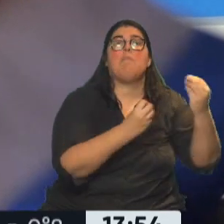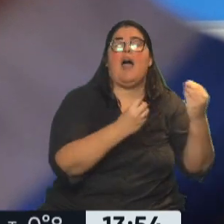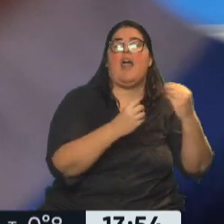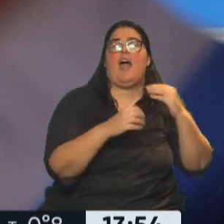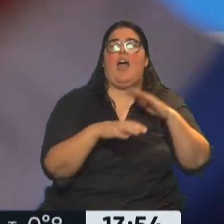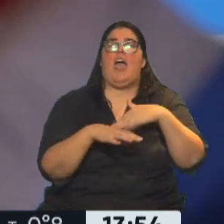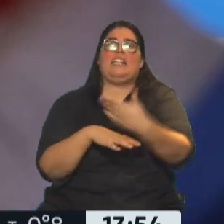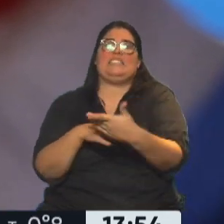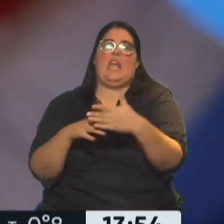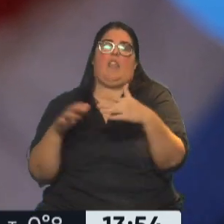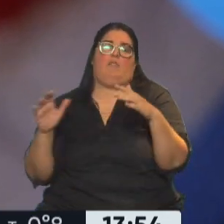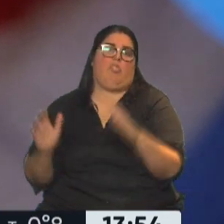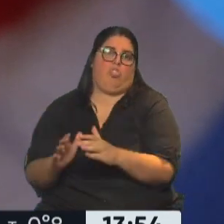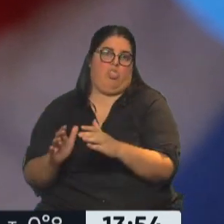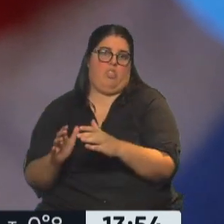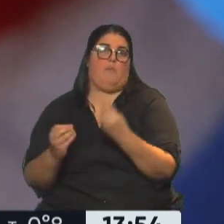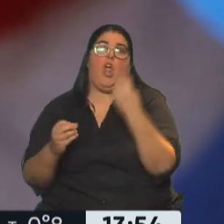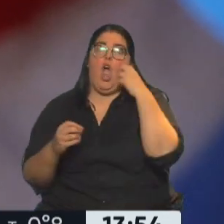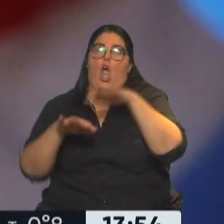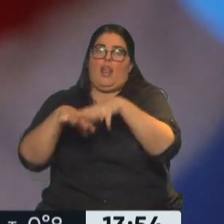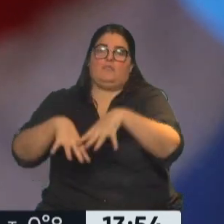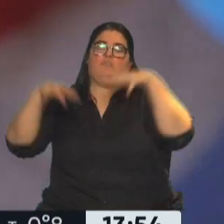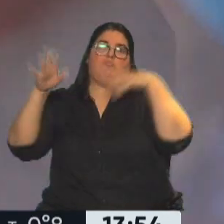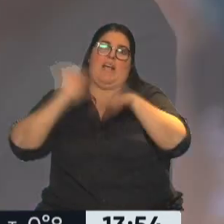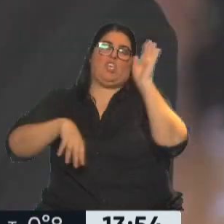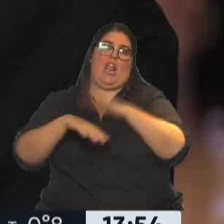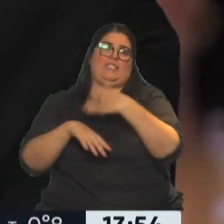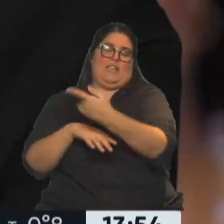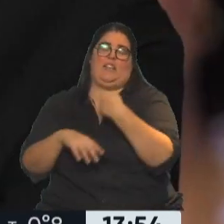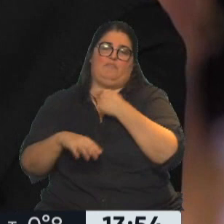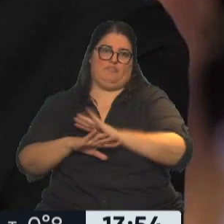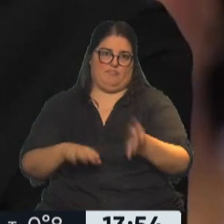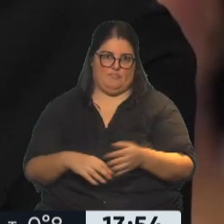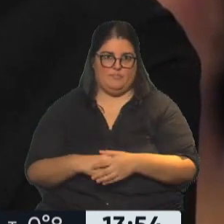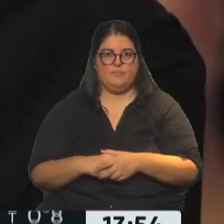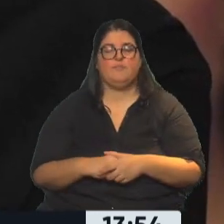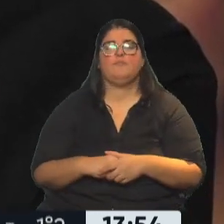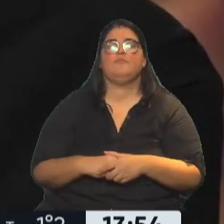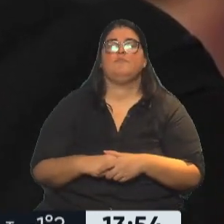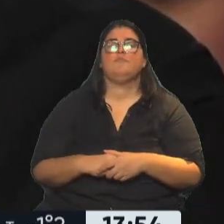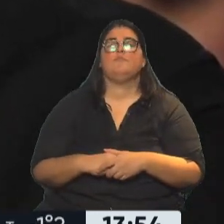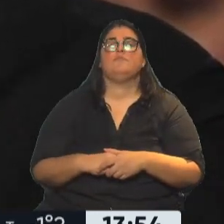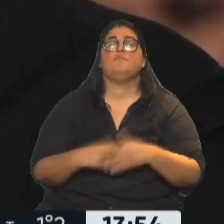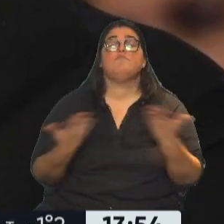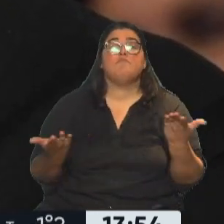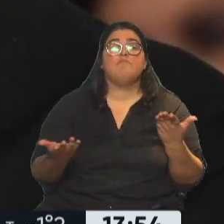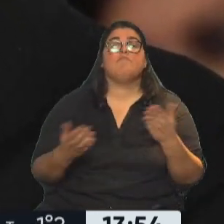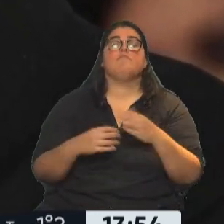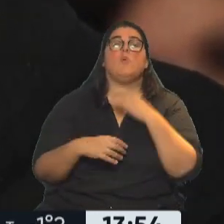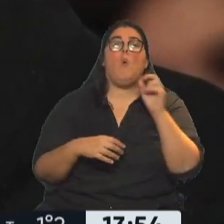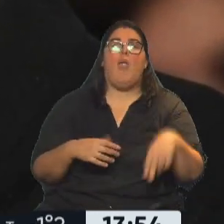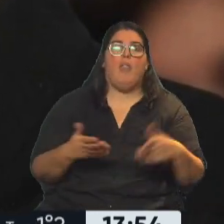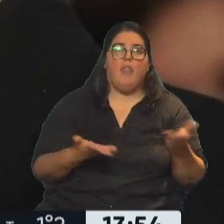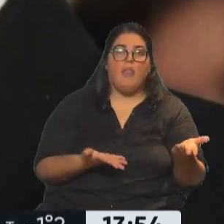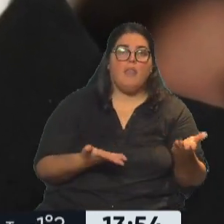no concentre más parlamentarios y puedan llegar a constituirse en mayoría. A ver, Juan. Yo me quedo con esta